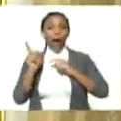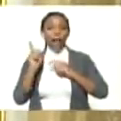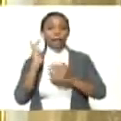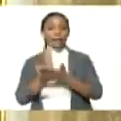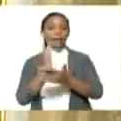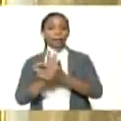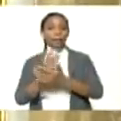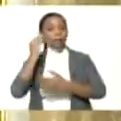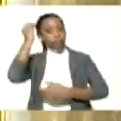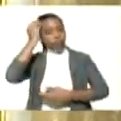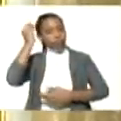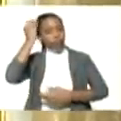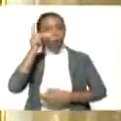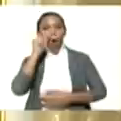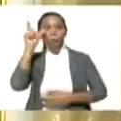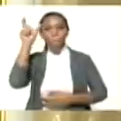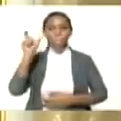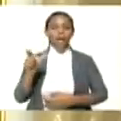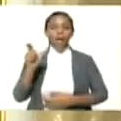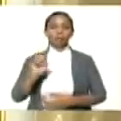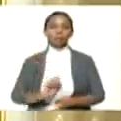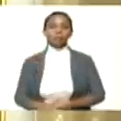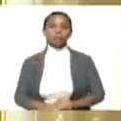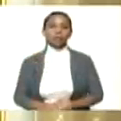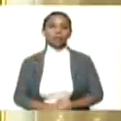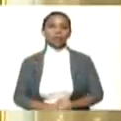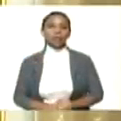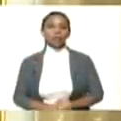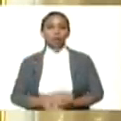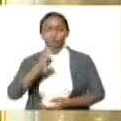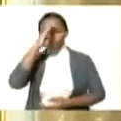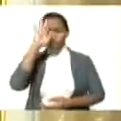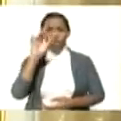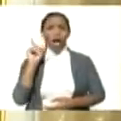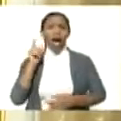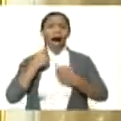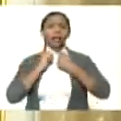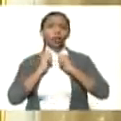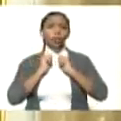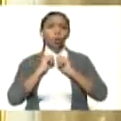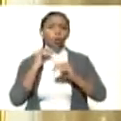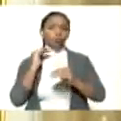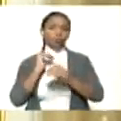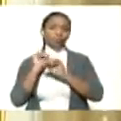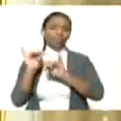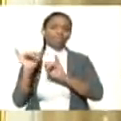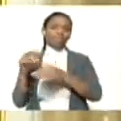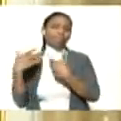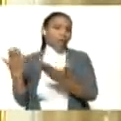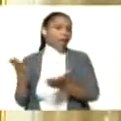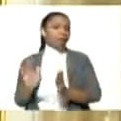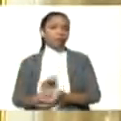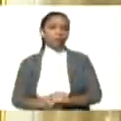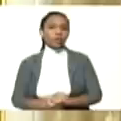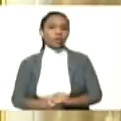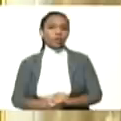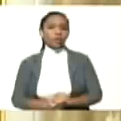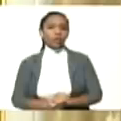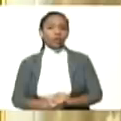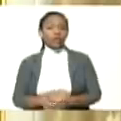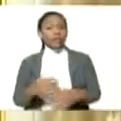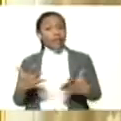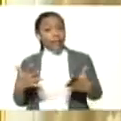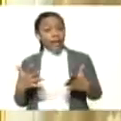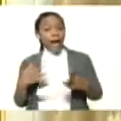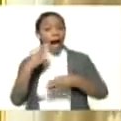parafraseando a Bertolt Brecht, sin lugar a dudas es Aristóbulo el que